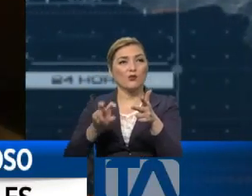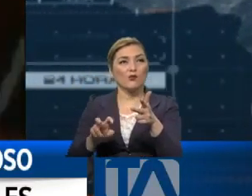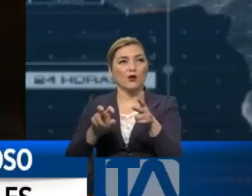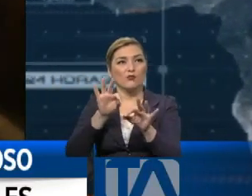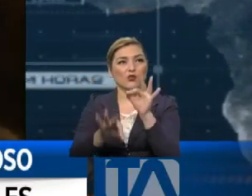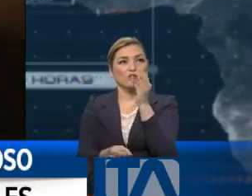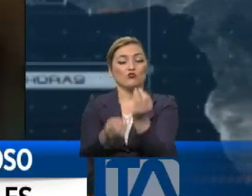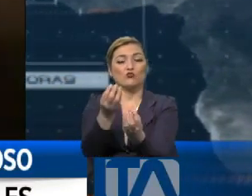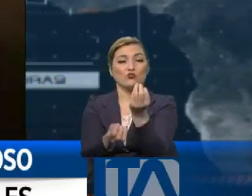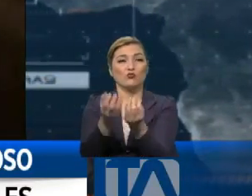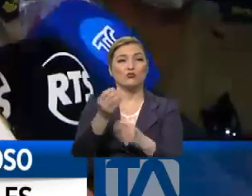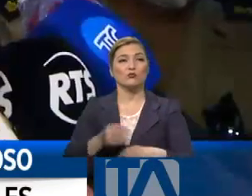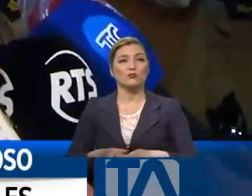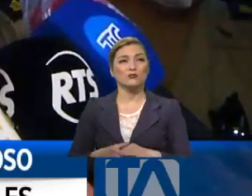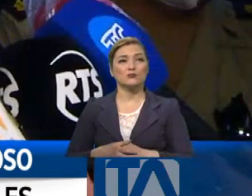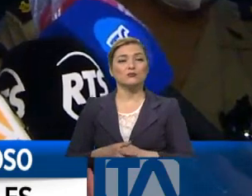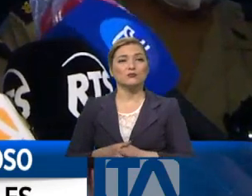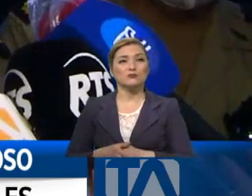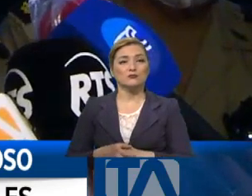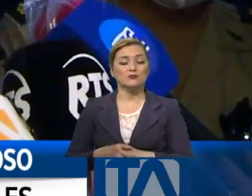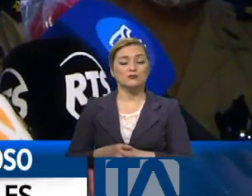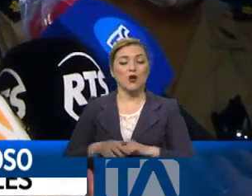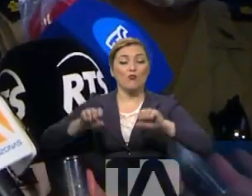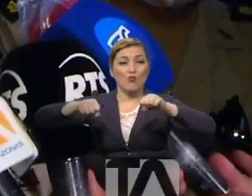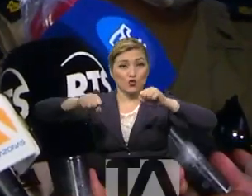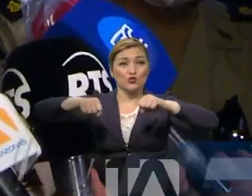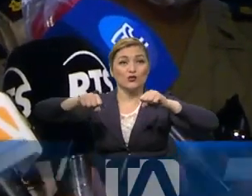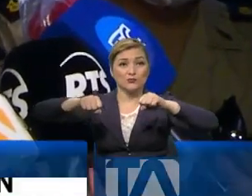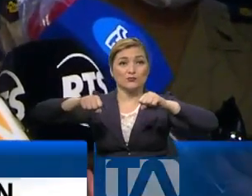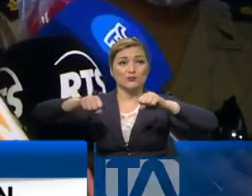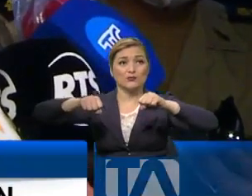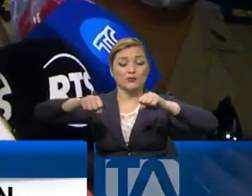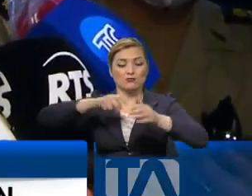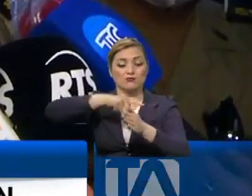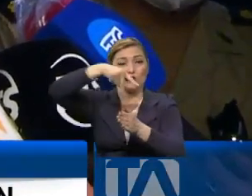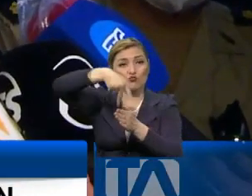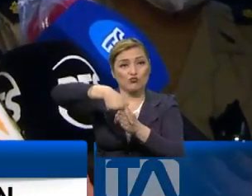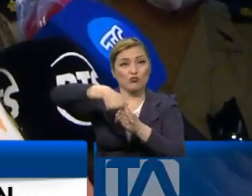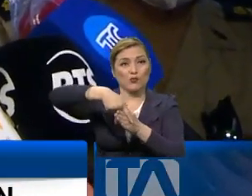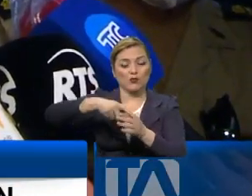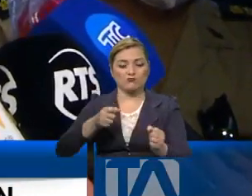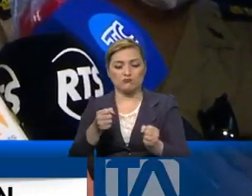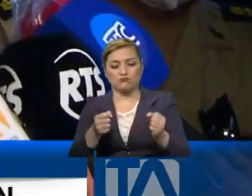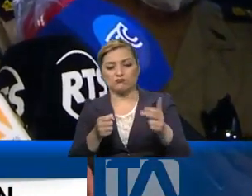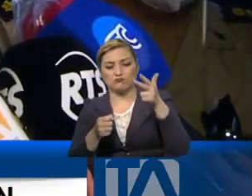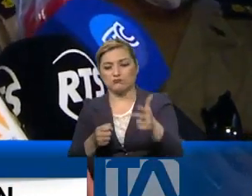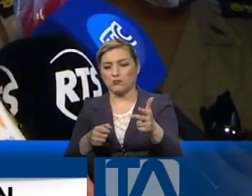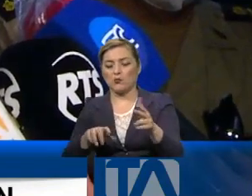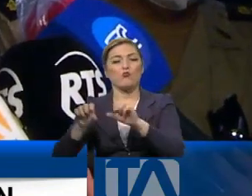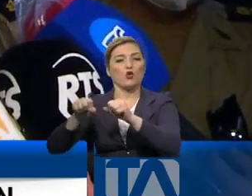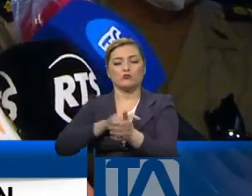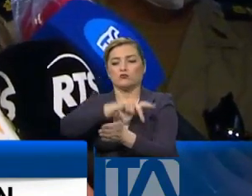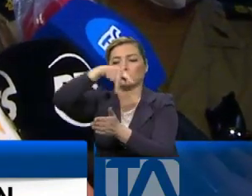a quemar. Indican que en una motocicleta se retiró una persona que estacionó el vehículo, prendió fuego